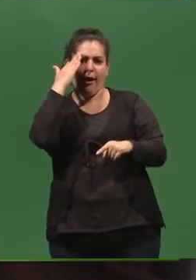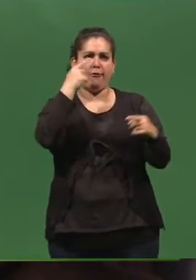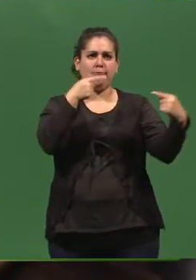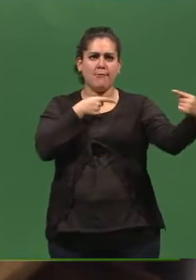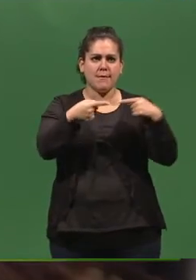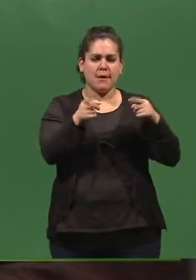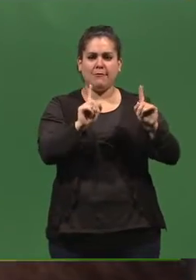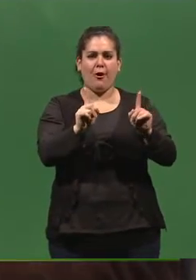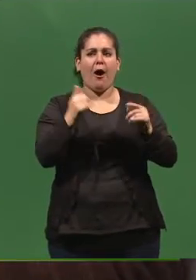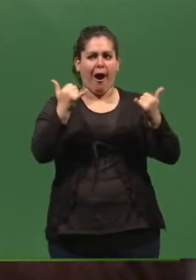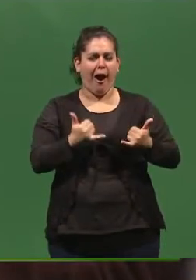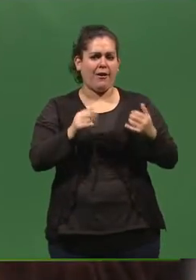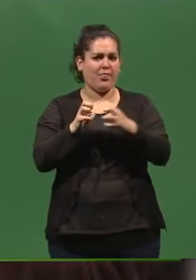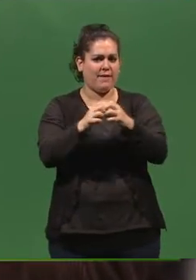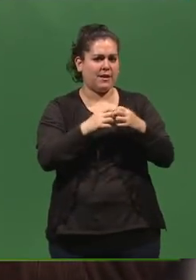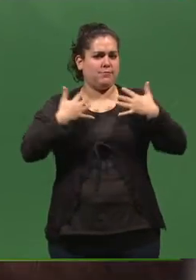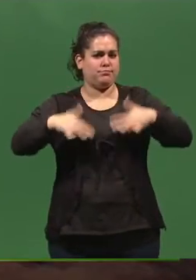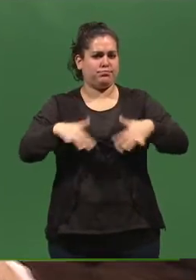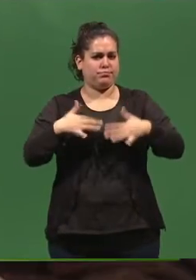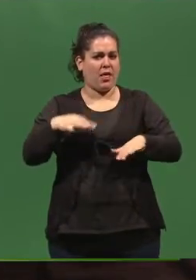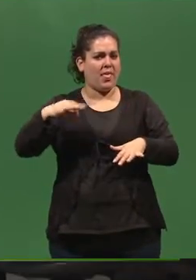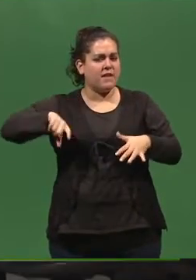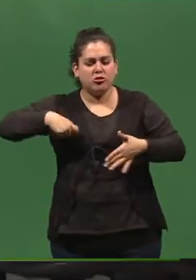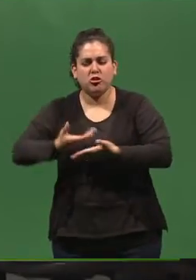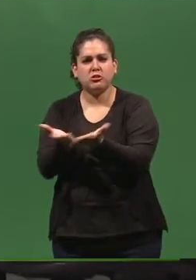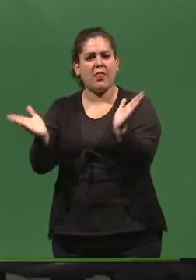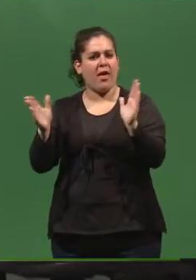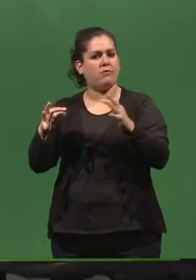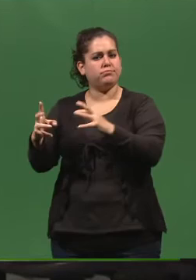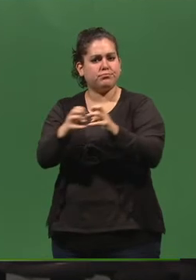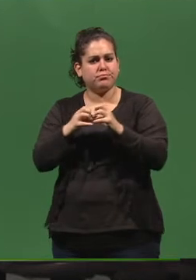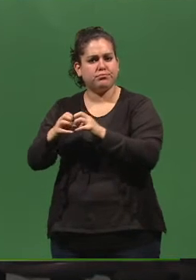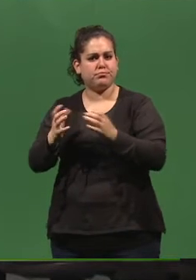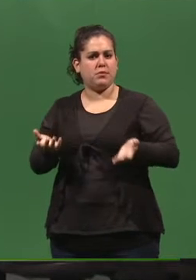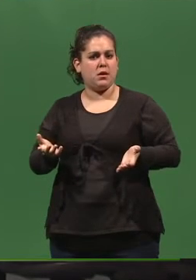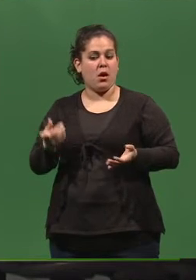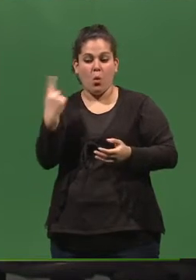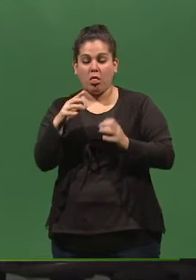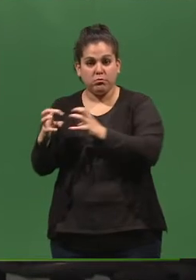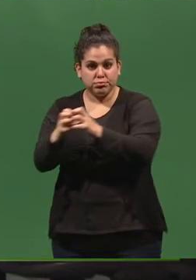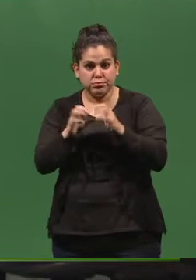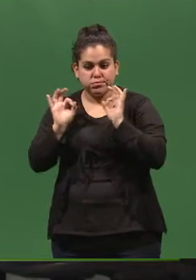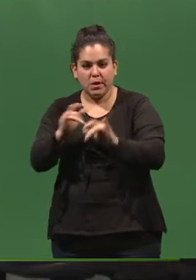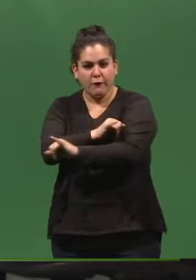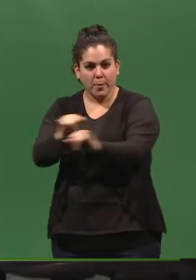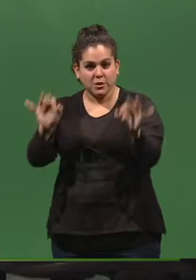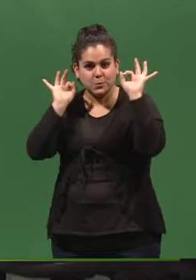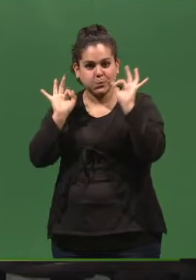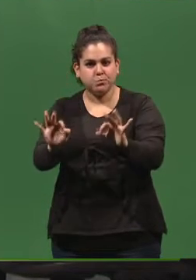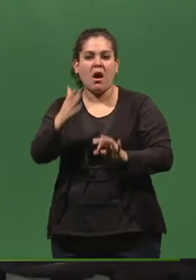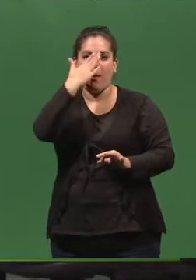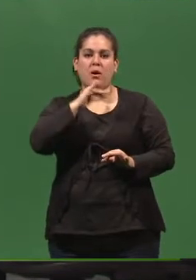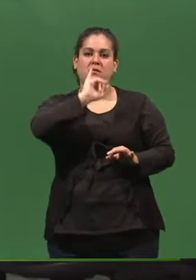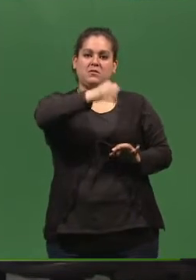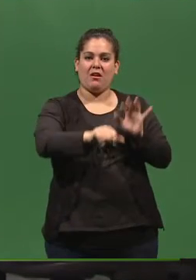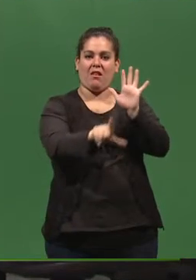o solamente... Es un debate, me parece a mí, que se tiene que dar en el pleno de la sociedad y que en función de eso, con mayores grados de información, también